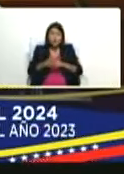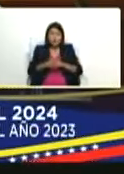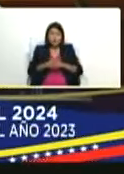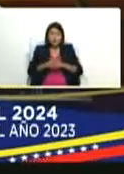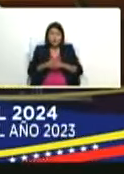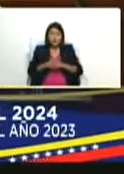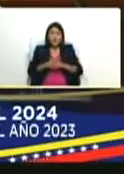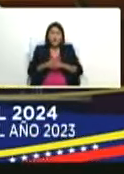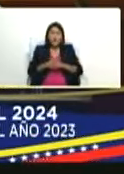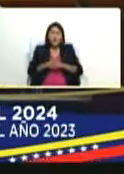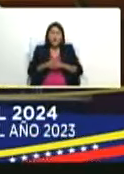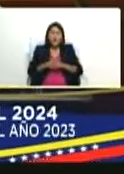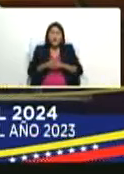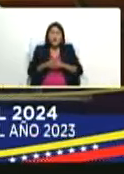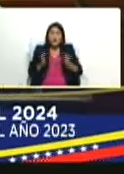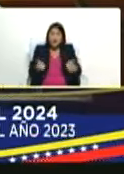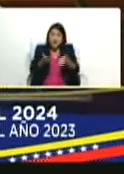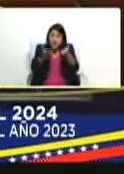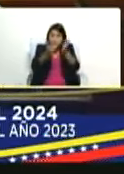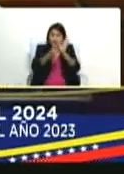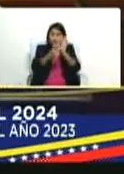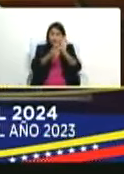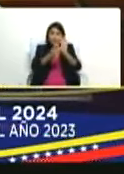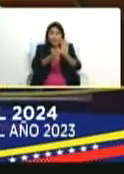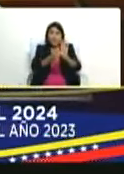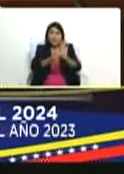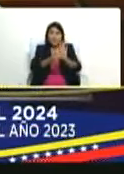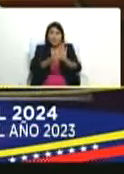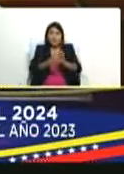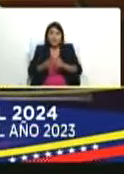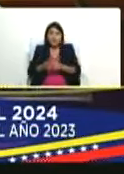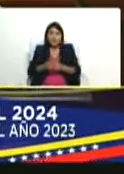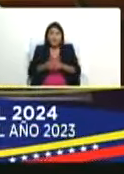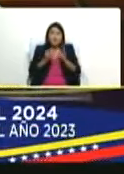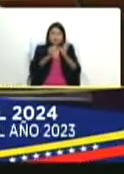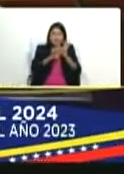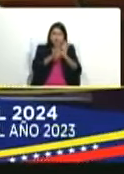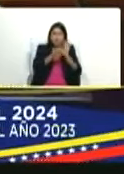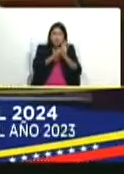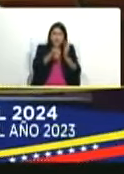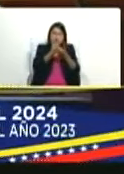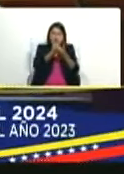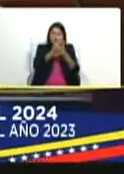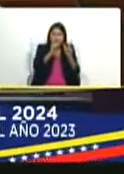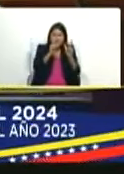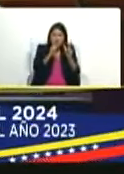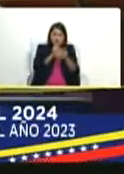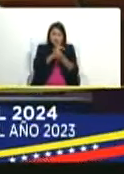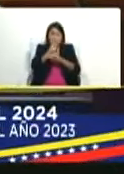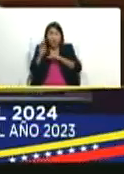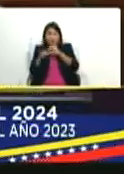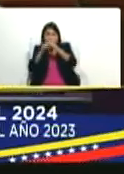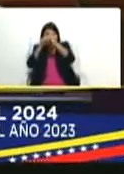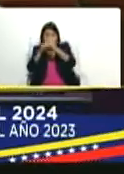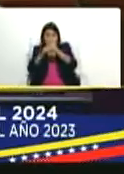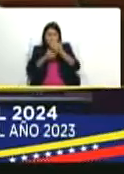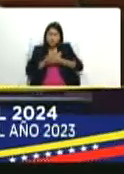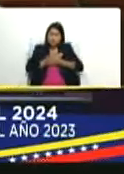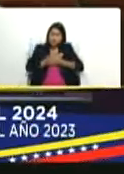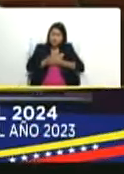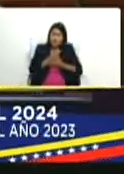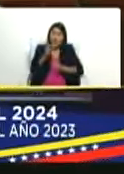la promoción y defensa de los axiomas constitucionales de libertad, igualdad,